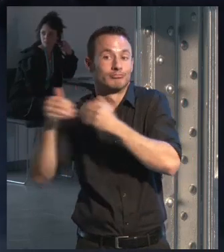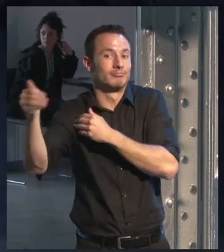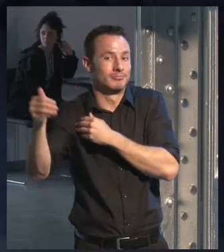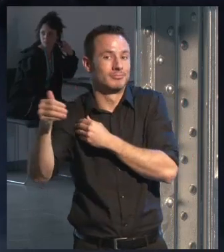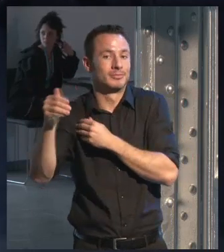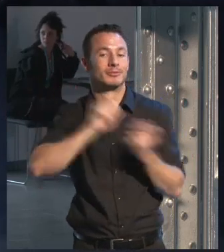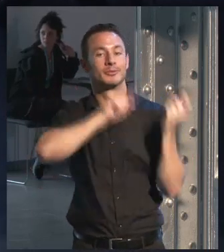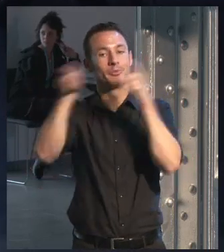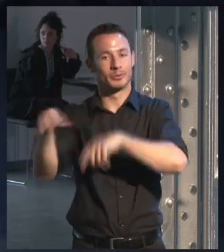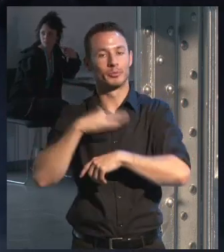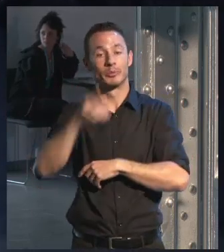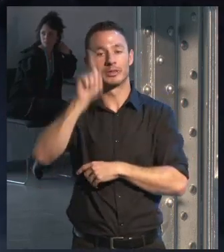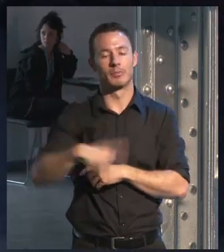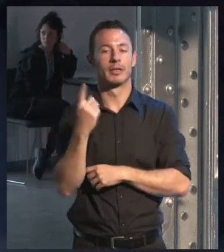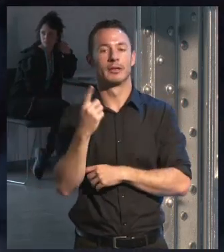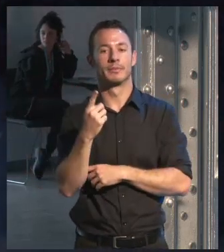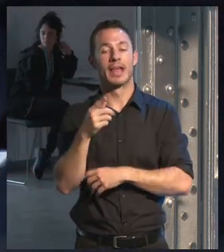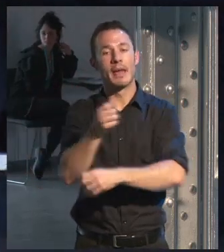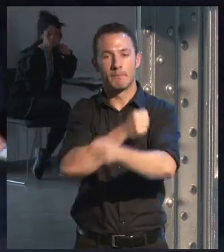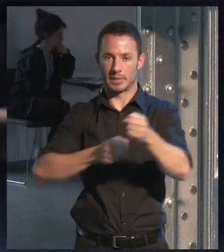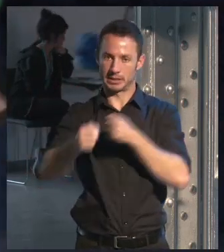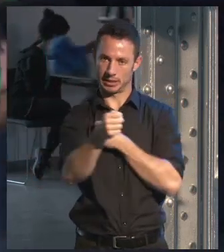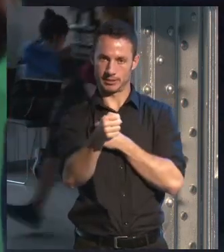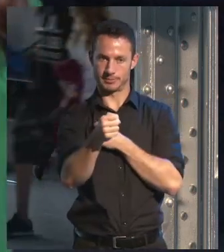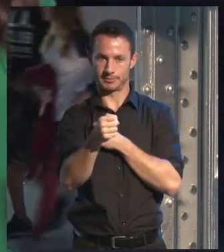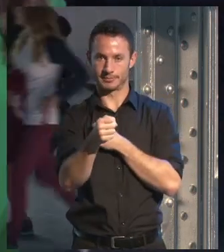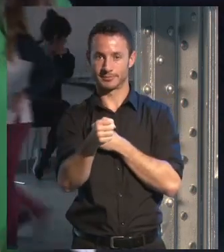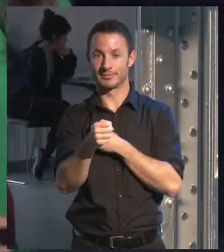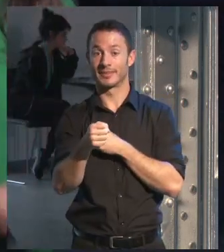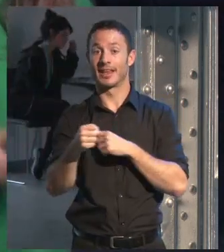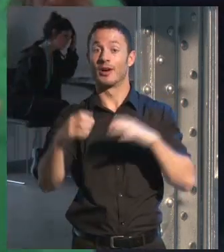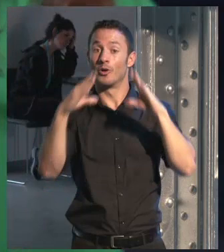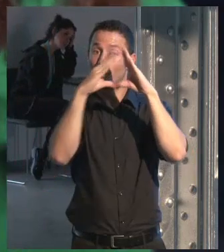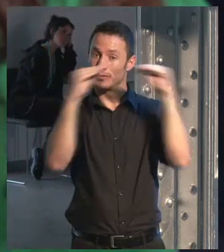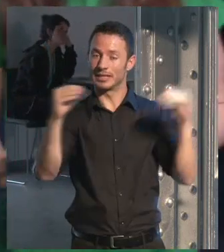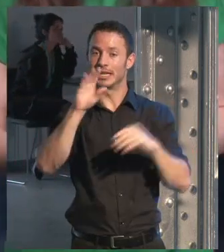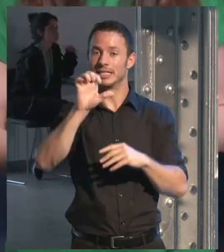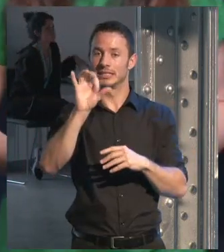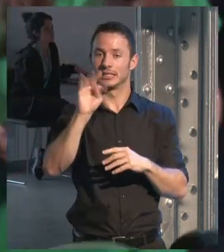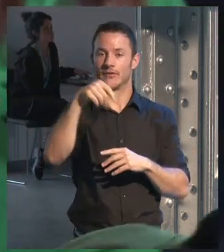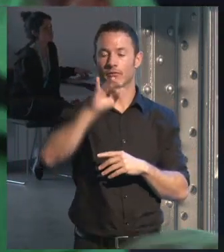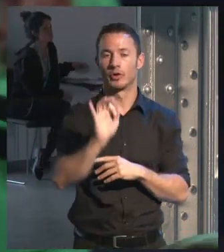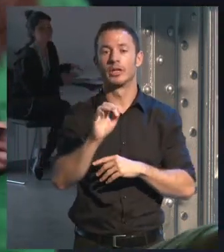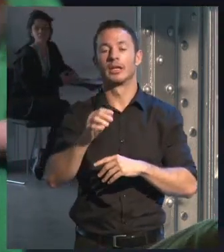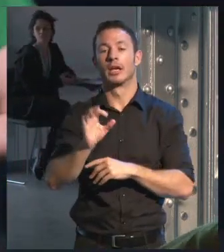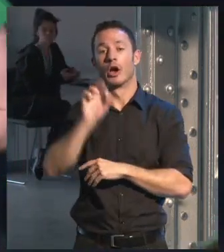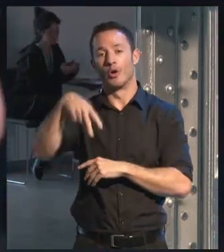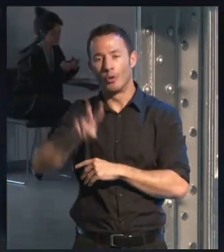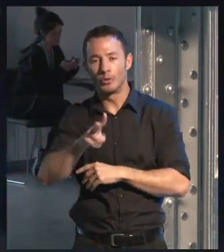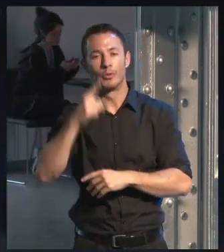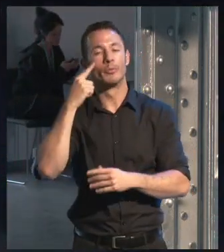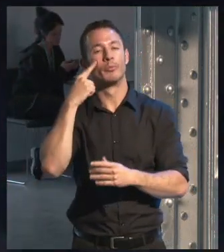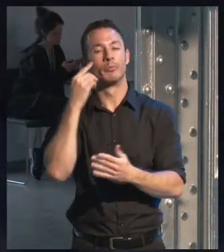más importantes de la realidad virtual es la empatía. Lo cuenta ya la Universidad de Stanford, lo ha aprobado Naciones Unidas y son muchos